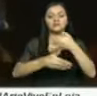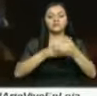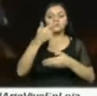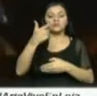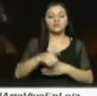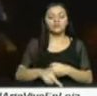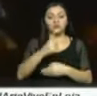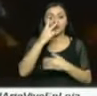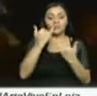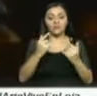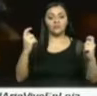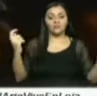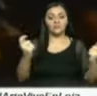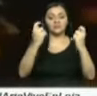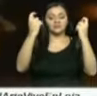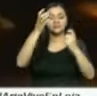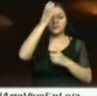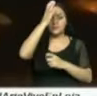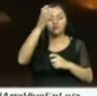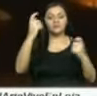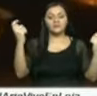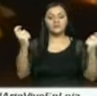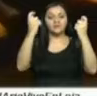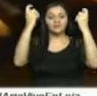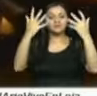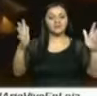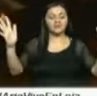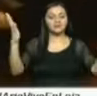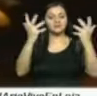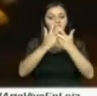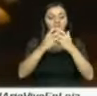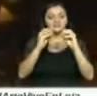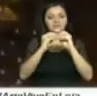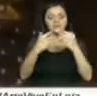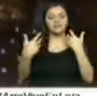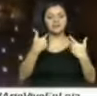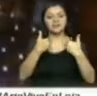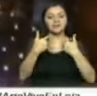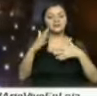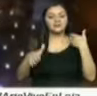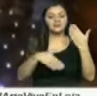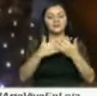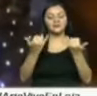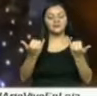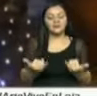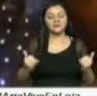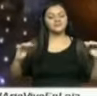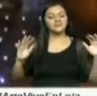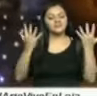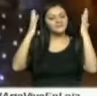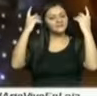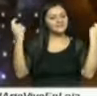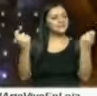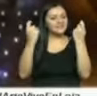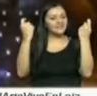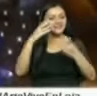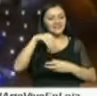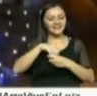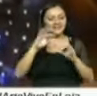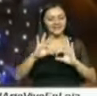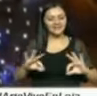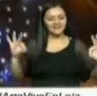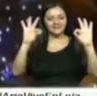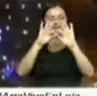está de fiesta, la cultura está de fiesta, los artistas están de fiesta, porque sin